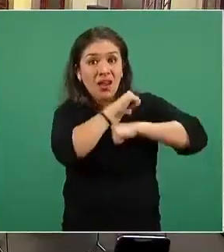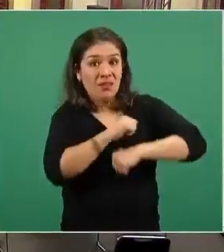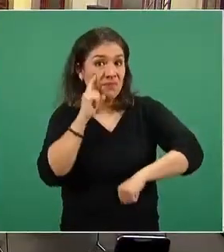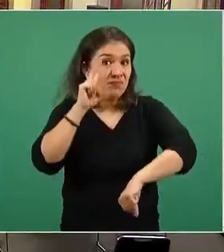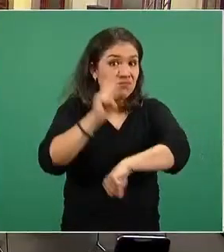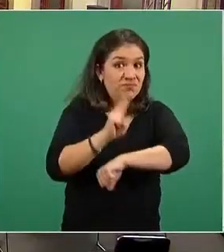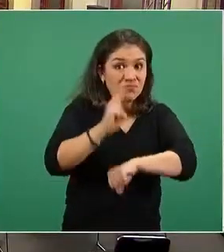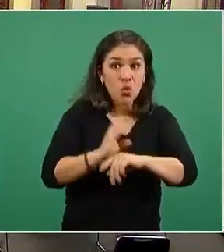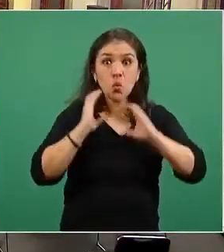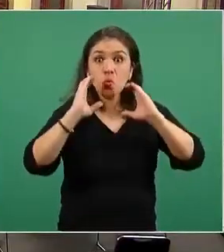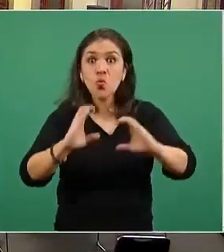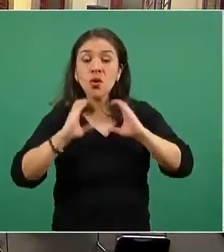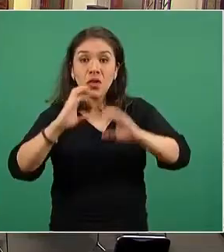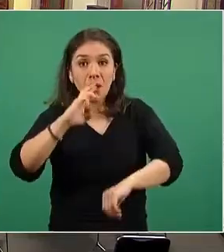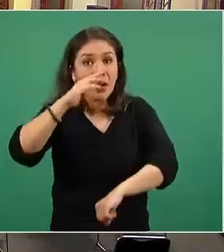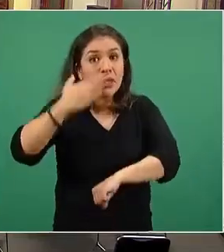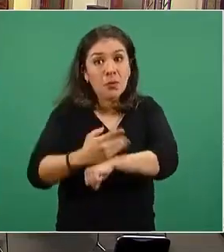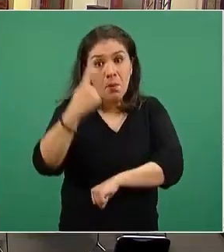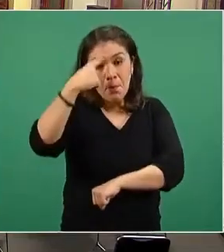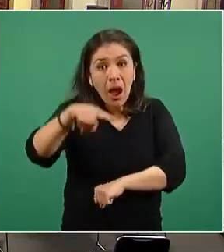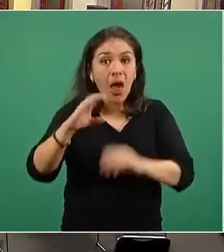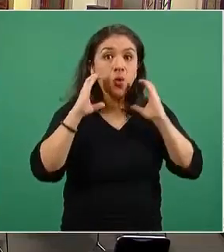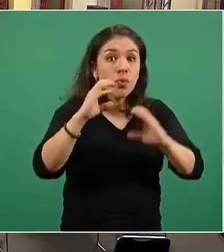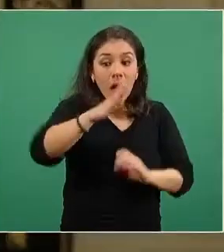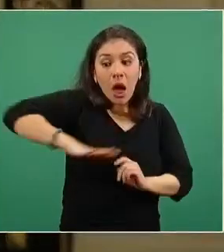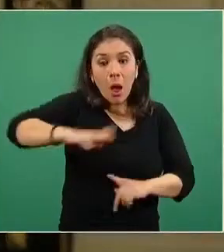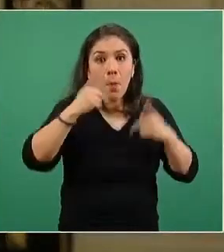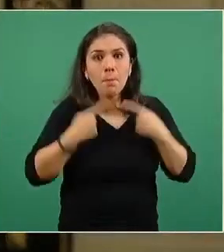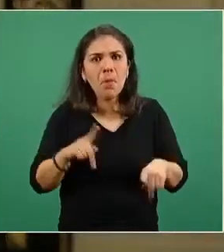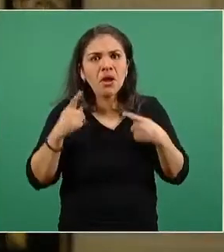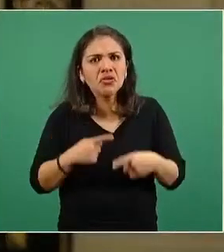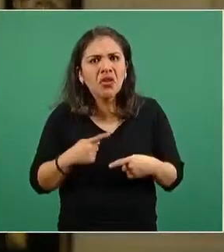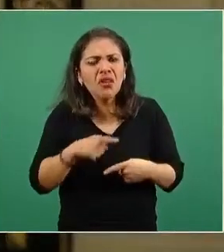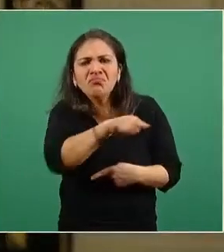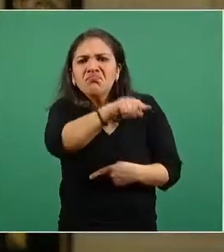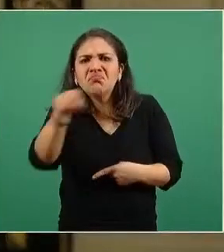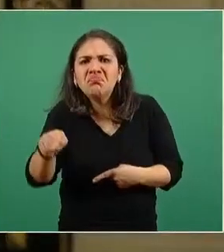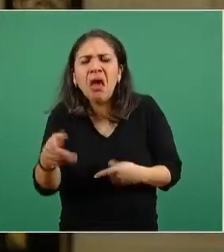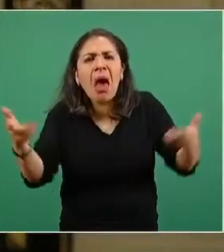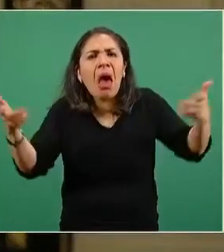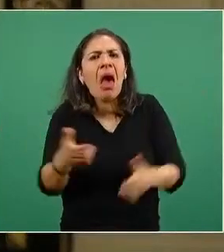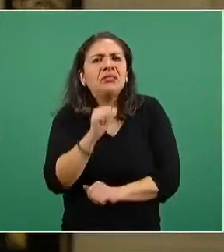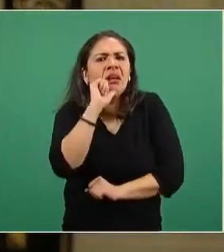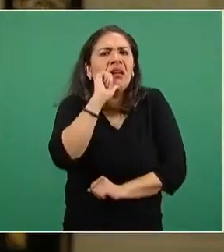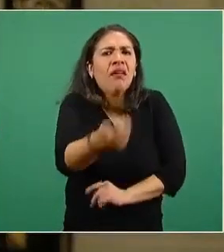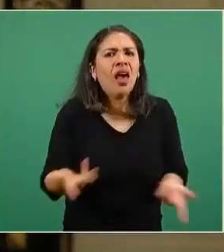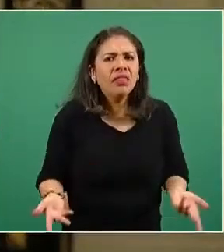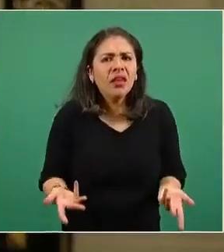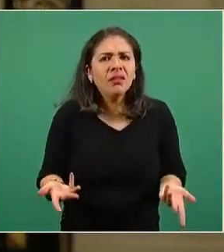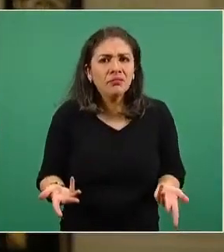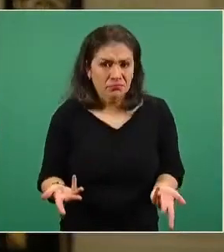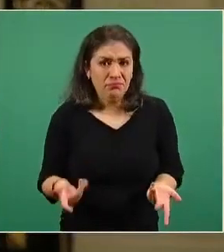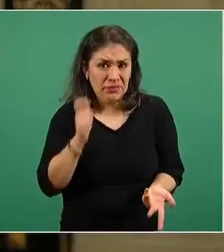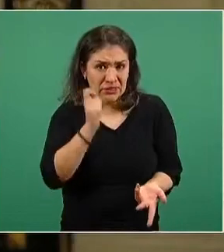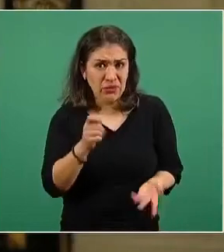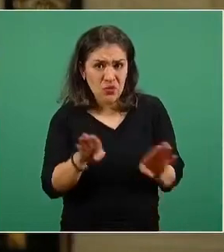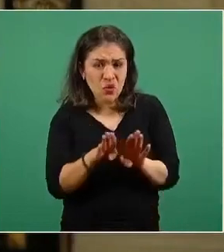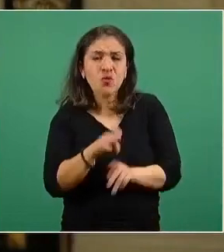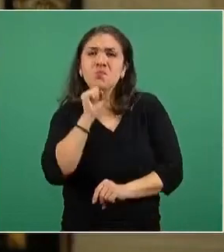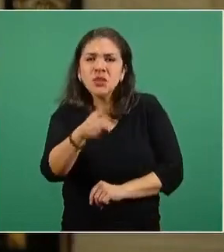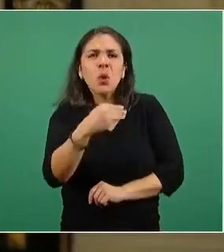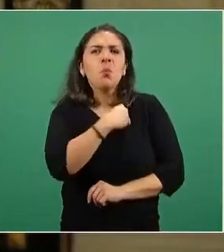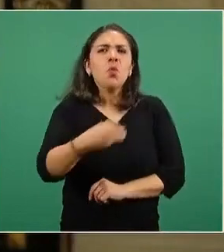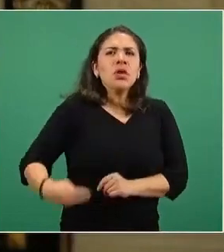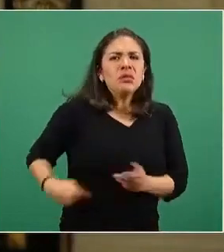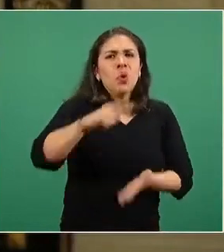cuidarnos, las que están encargadas de velar por la seguridad de los ciudadanos, no hacen nada? Y estamos hablándonos precisamente de estos municipios,